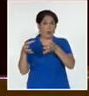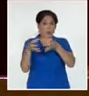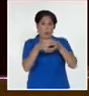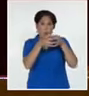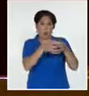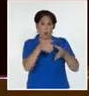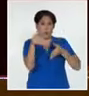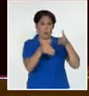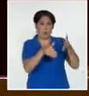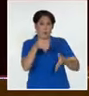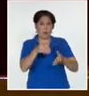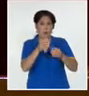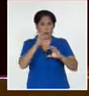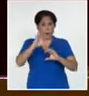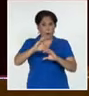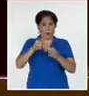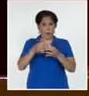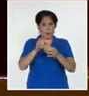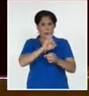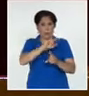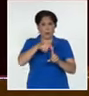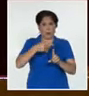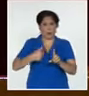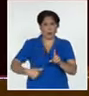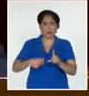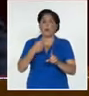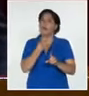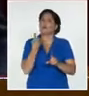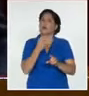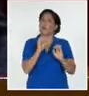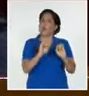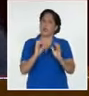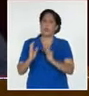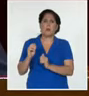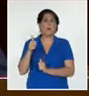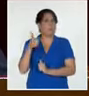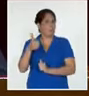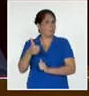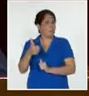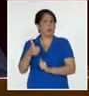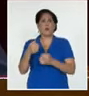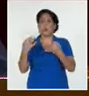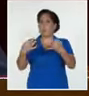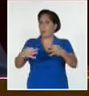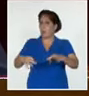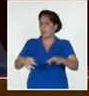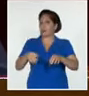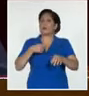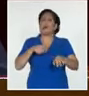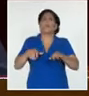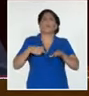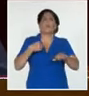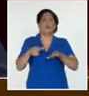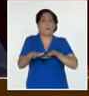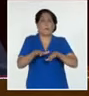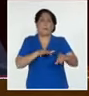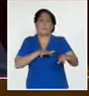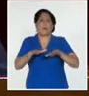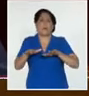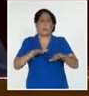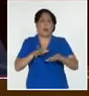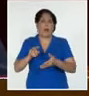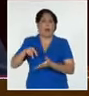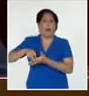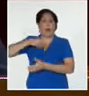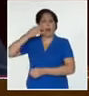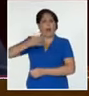mundo, se pudo organizar una cumbre memorable, austera, y preparar una sólida intervención para